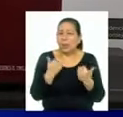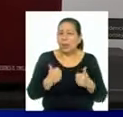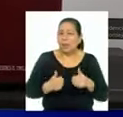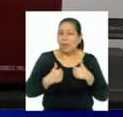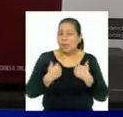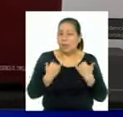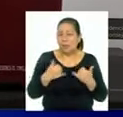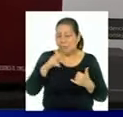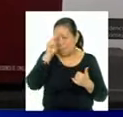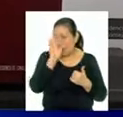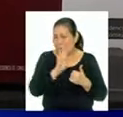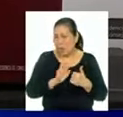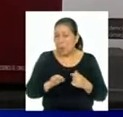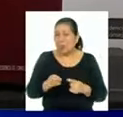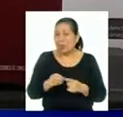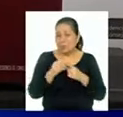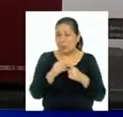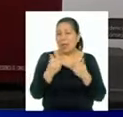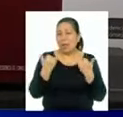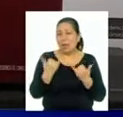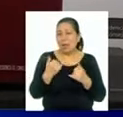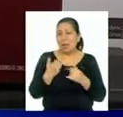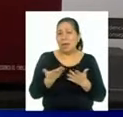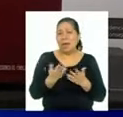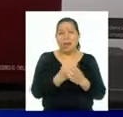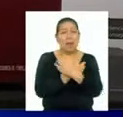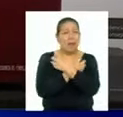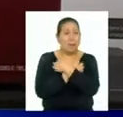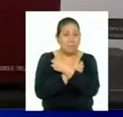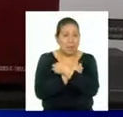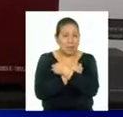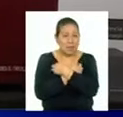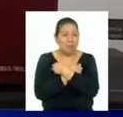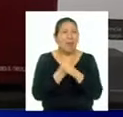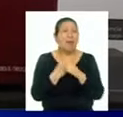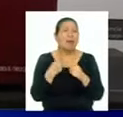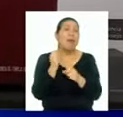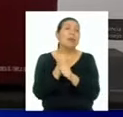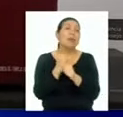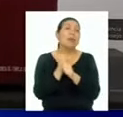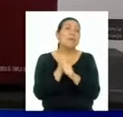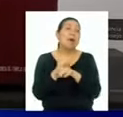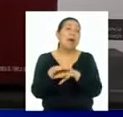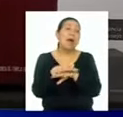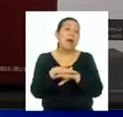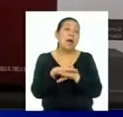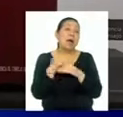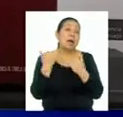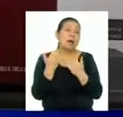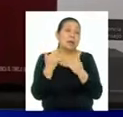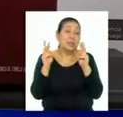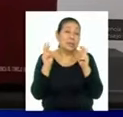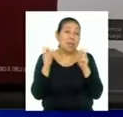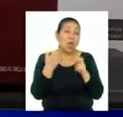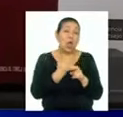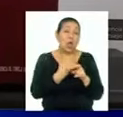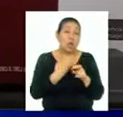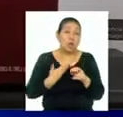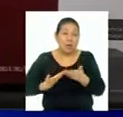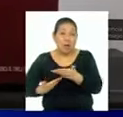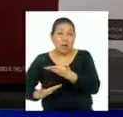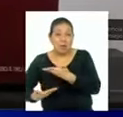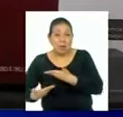vive en el país y en especial en la región Lambayeque? ¿Qué trabajo diferenciado realizó en este tema el gobierno de